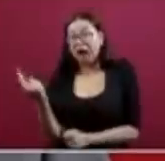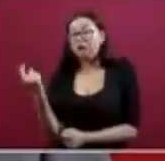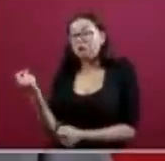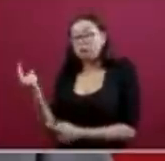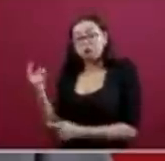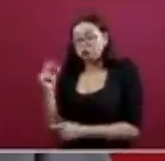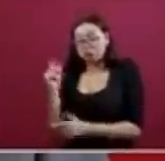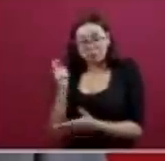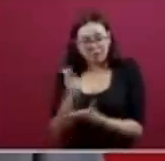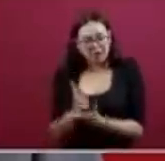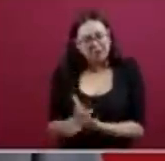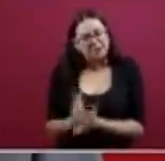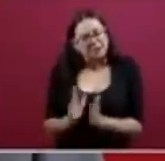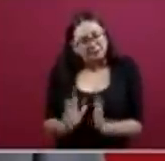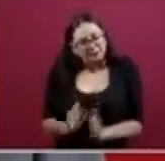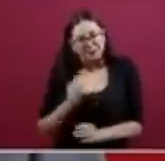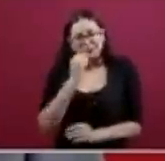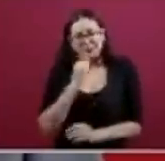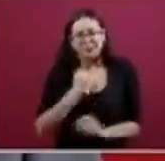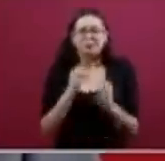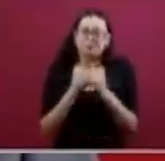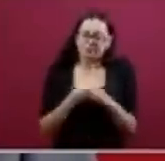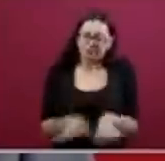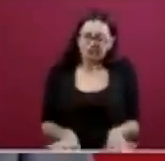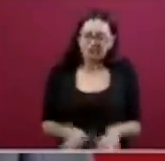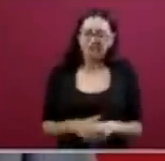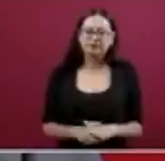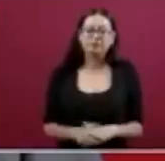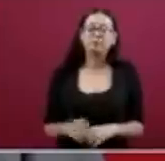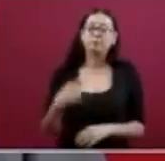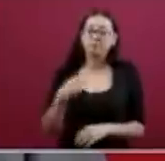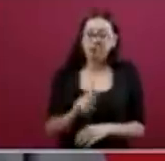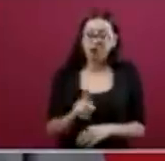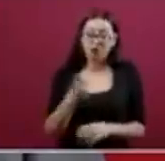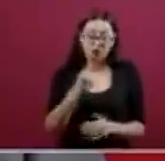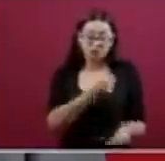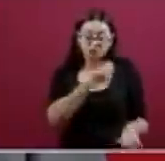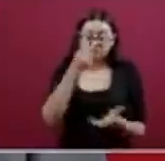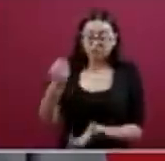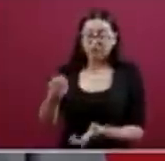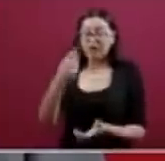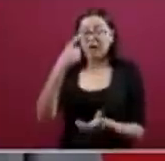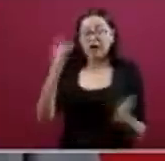mucho la economía desde abajo